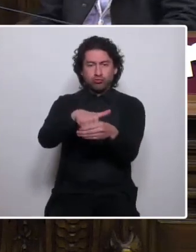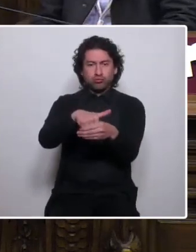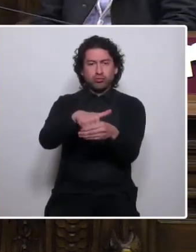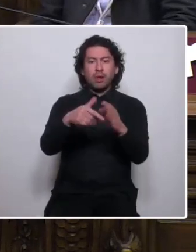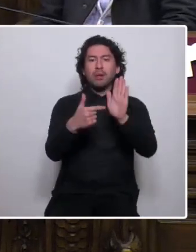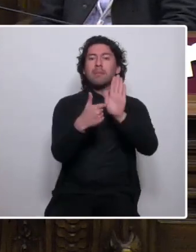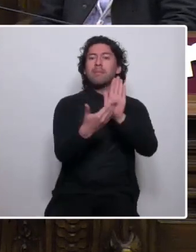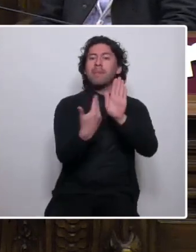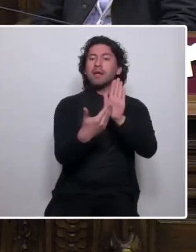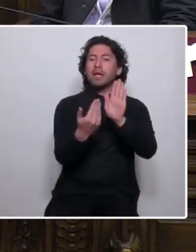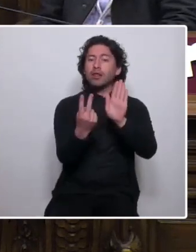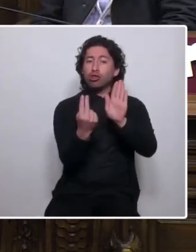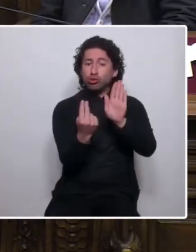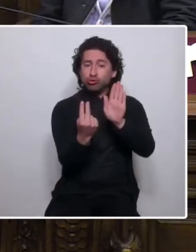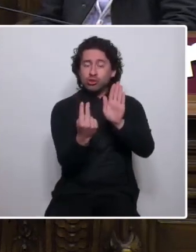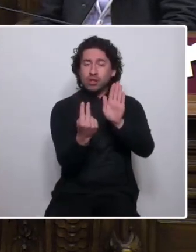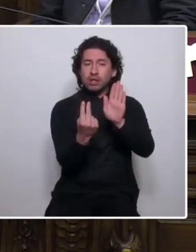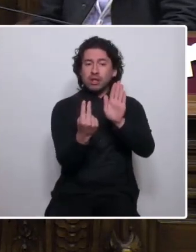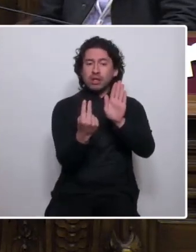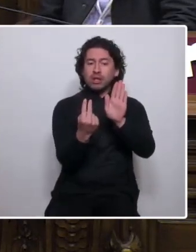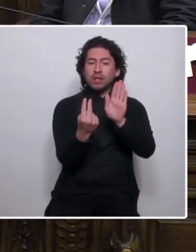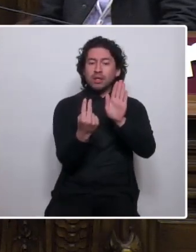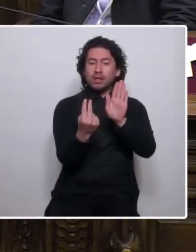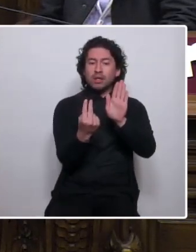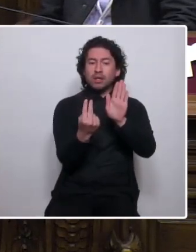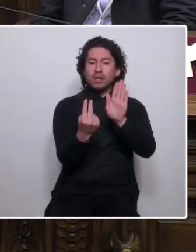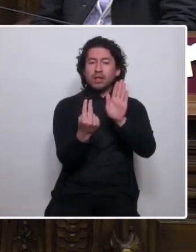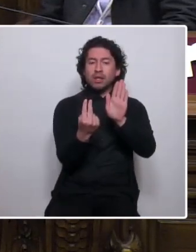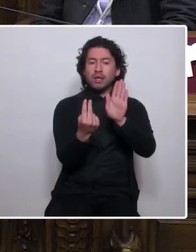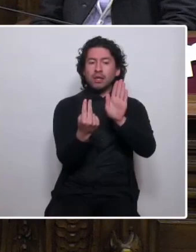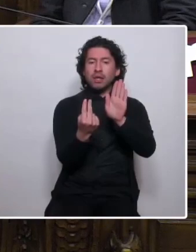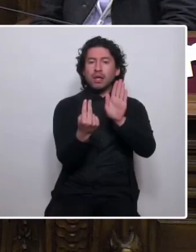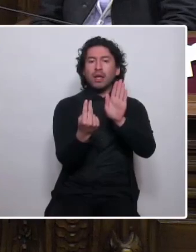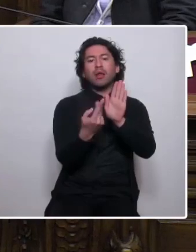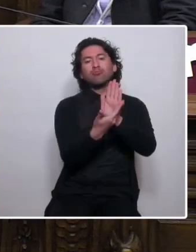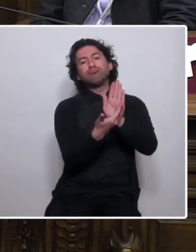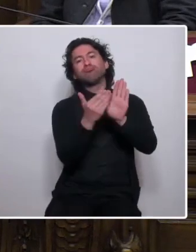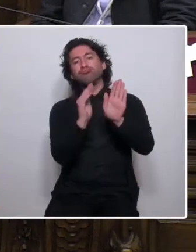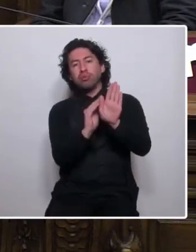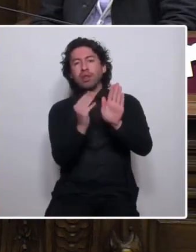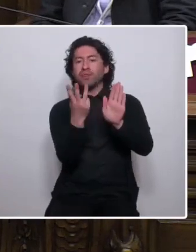Página 12 y al inicio de la página 13.